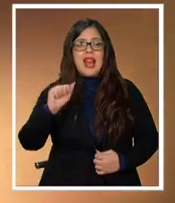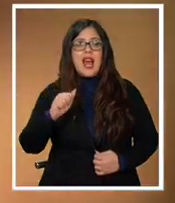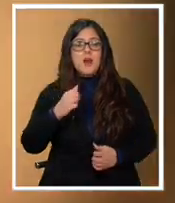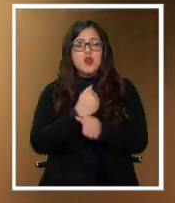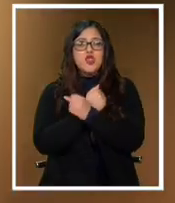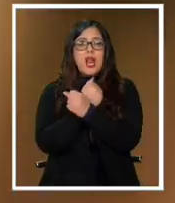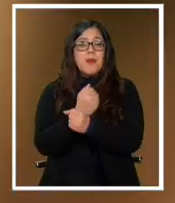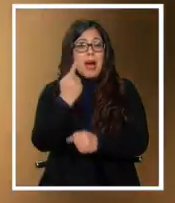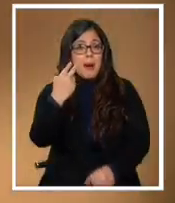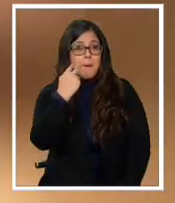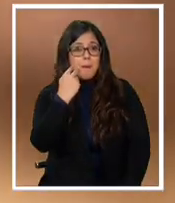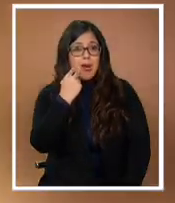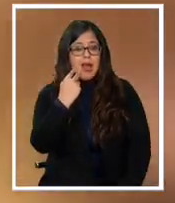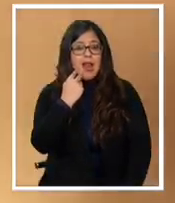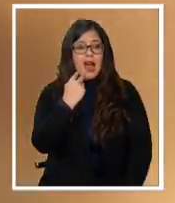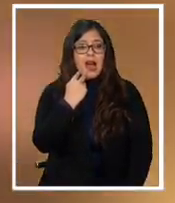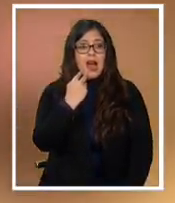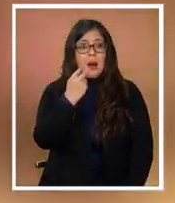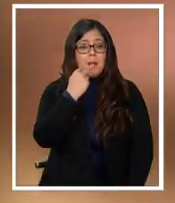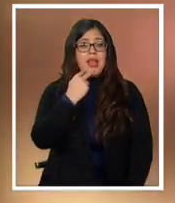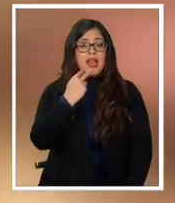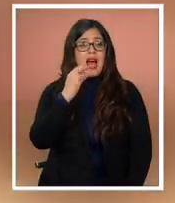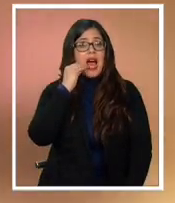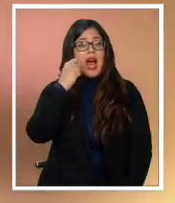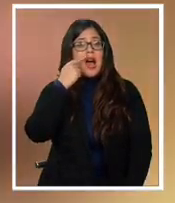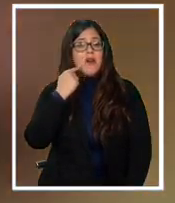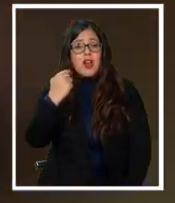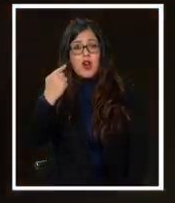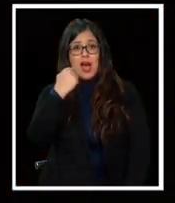Mira, mira, mira, tata, acá está.